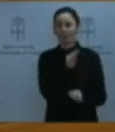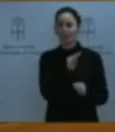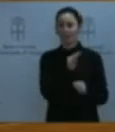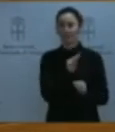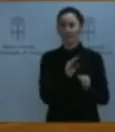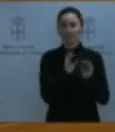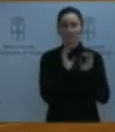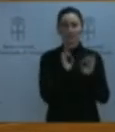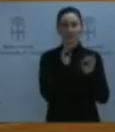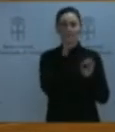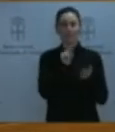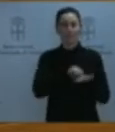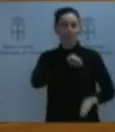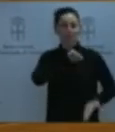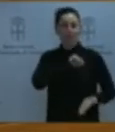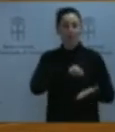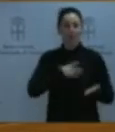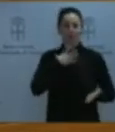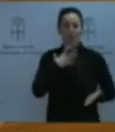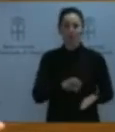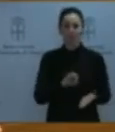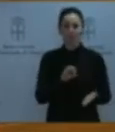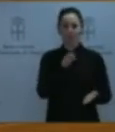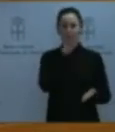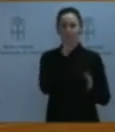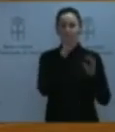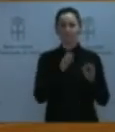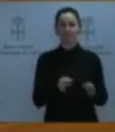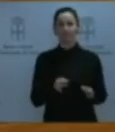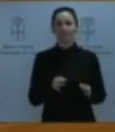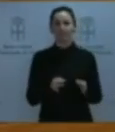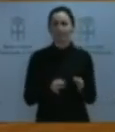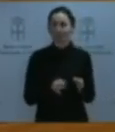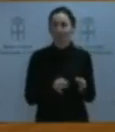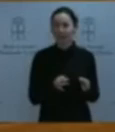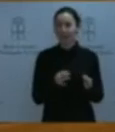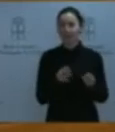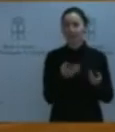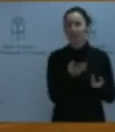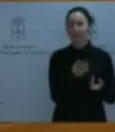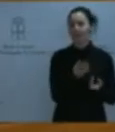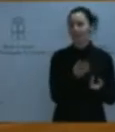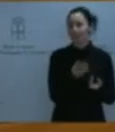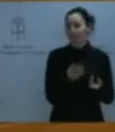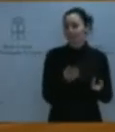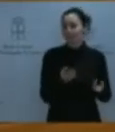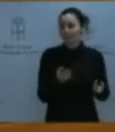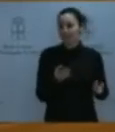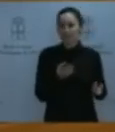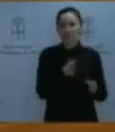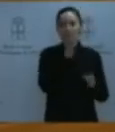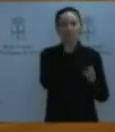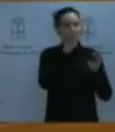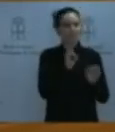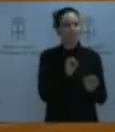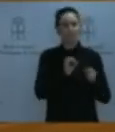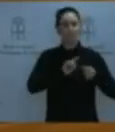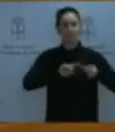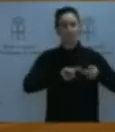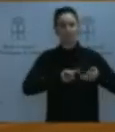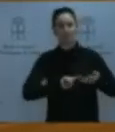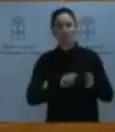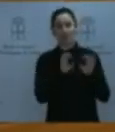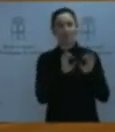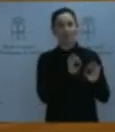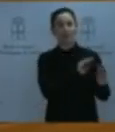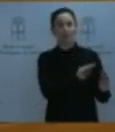dispuestos a dialogar con todos los grupos y, por supuesto, también con el suyo. Así que se lo repito, estamos dispuestos